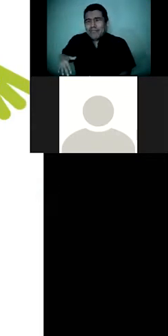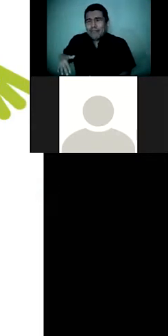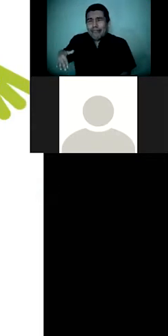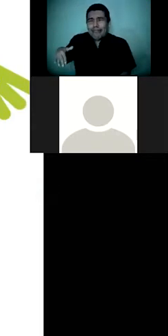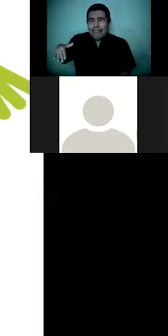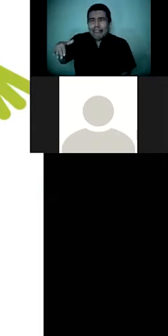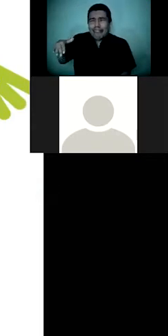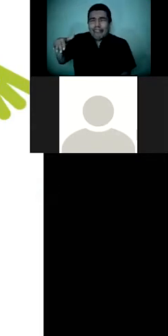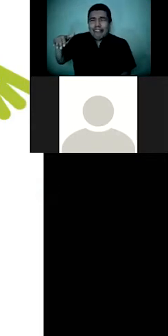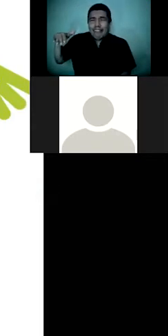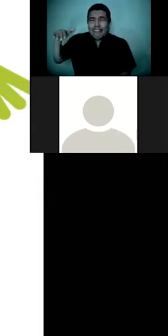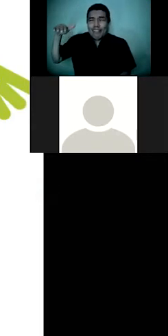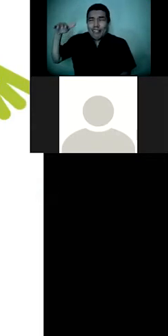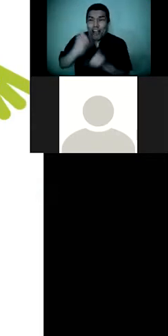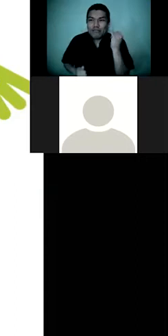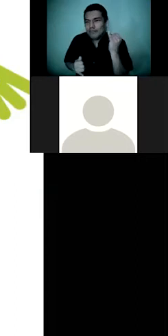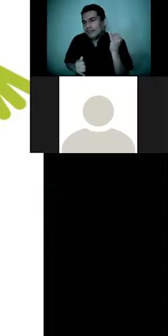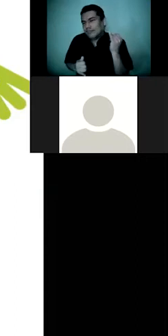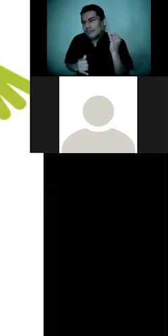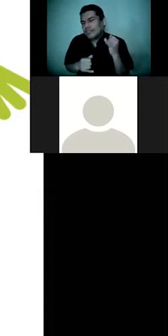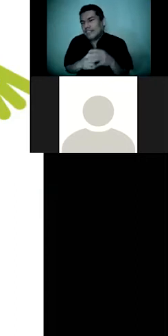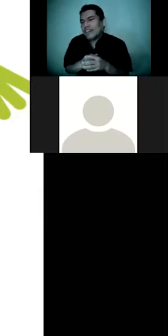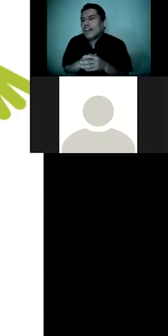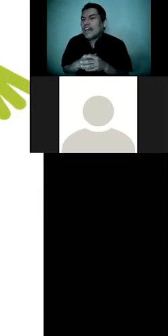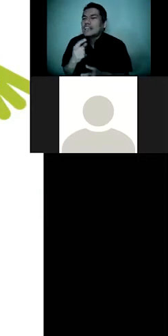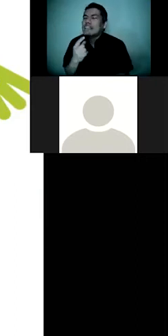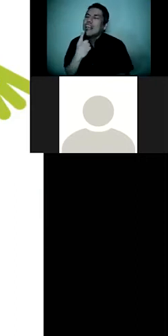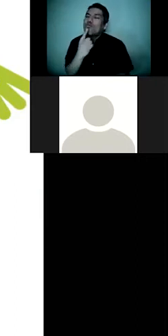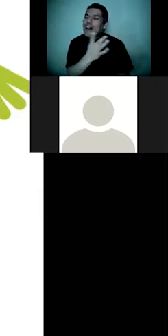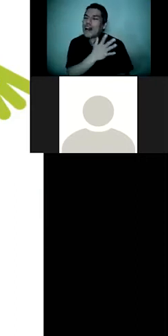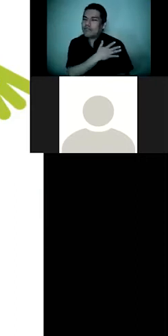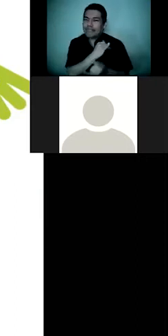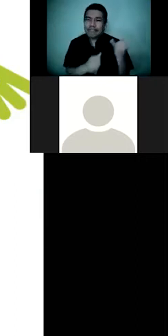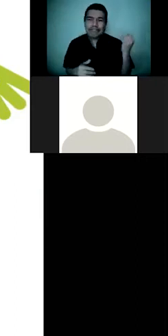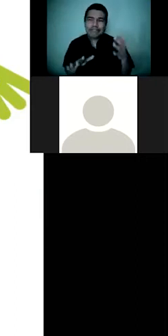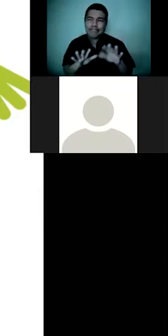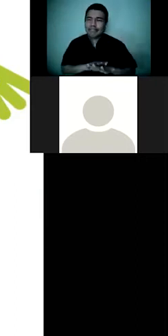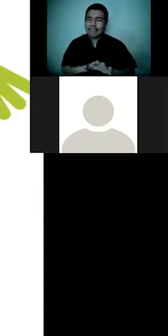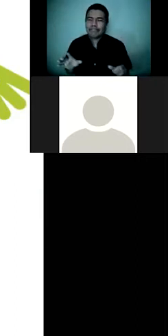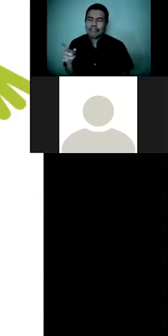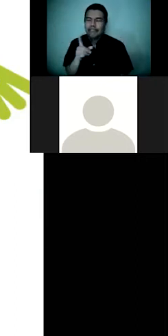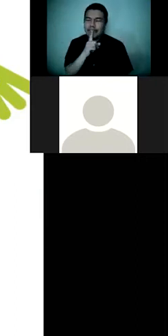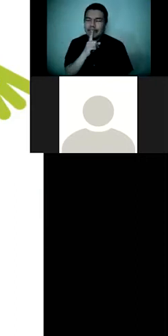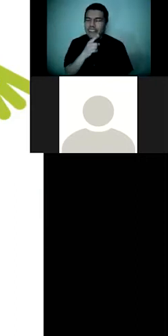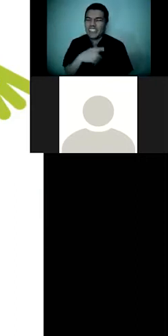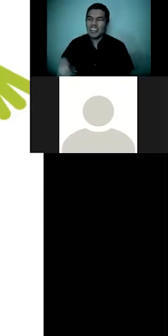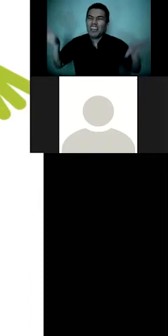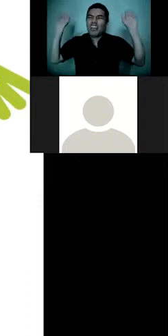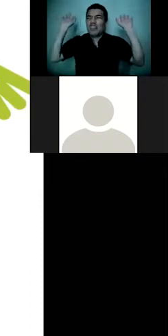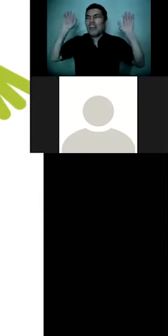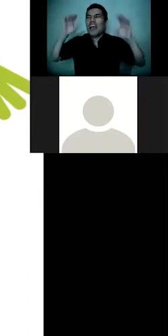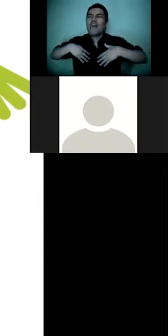Tuve mucha paciencia y así crecí, hasta que terminé el colegio. Y en secundaria